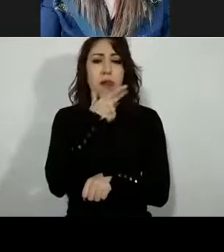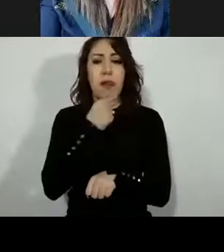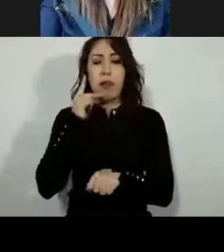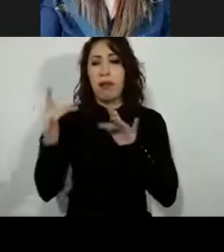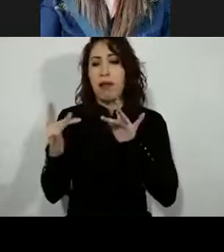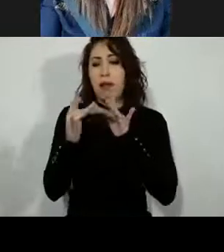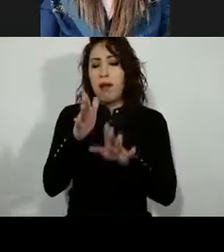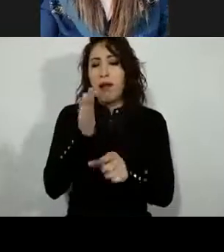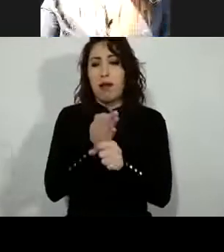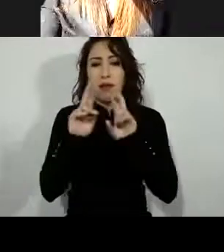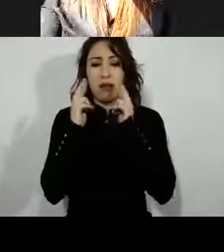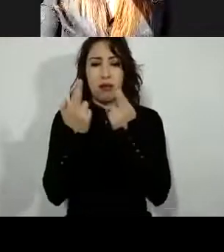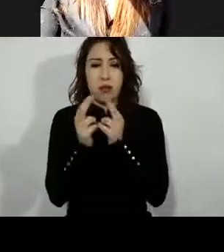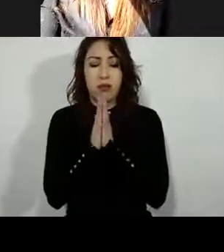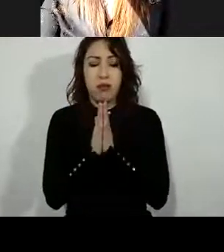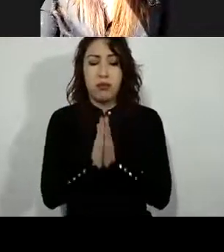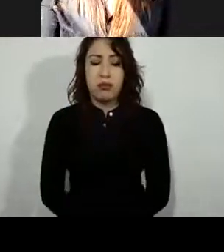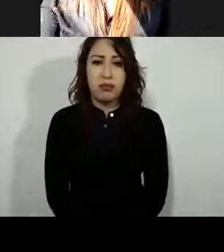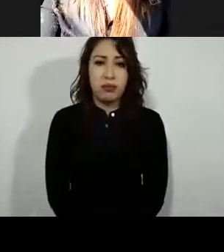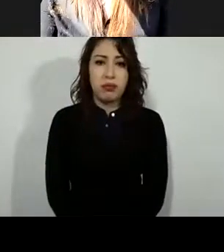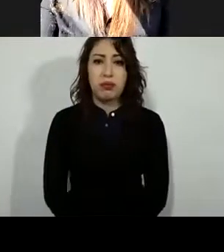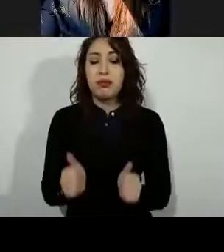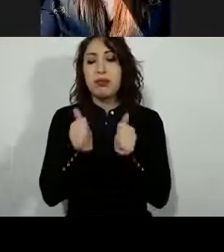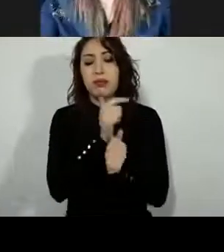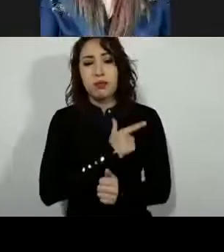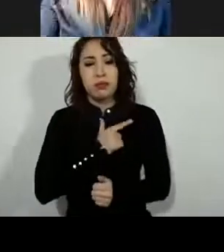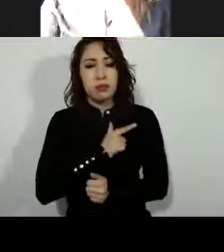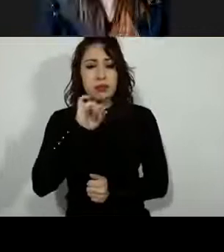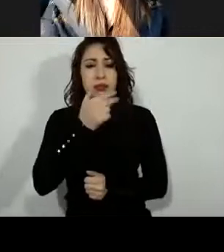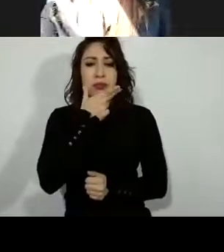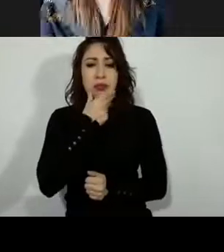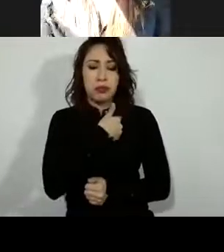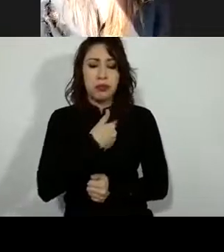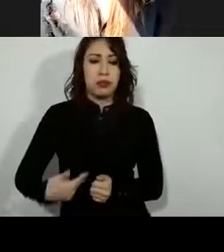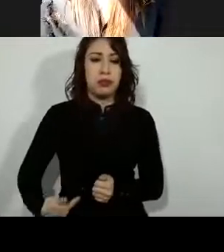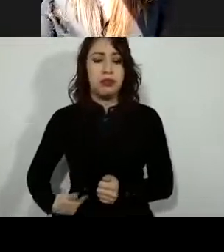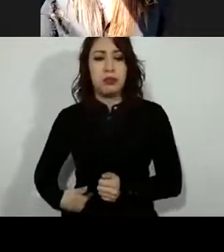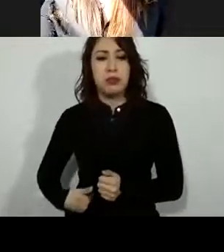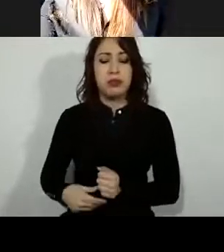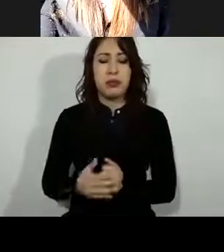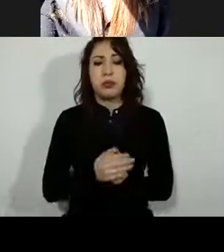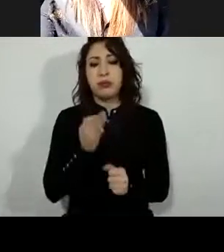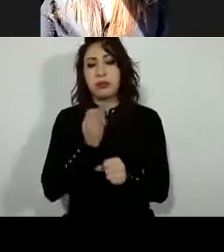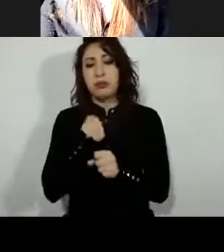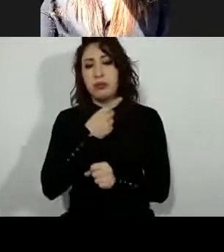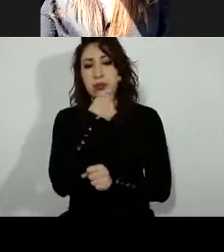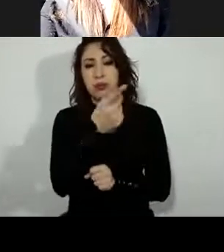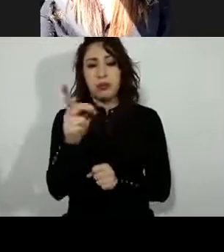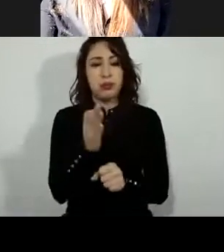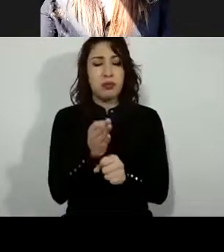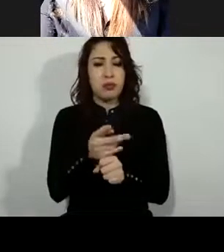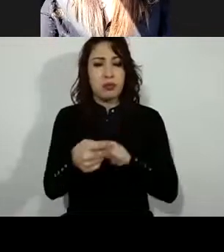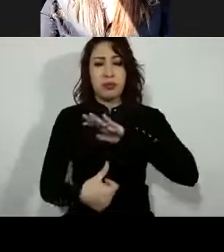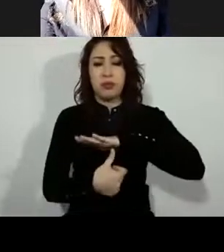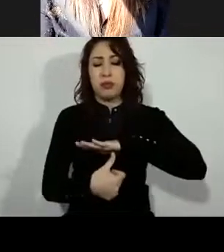dar inicio, por favor. Con mucho gusto, diputado presidente. Comento que para esta mesa de